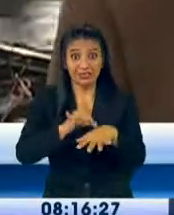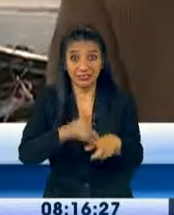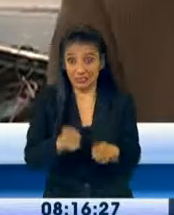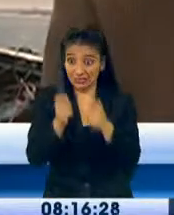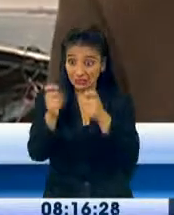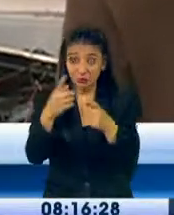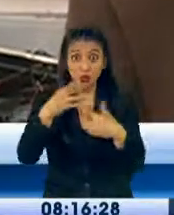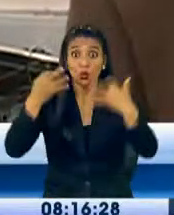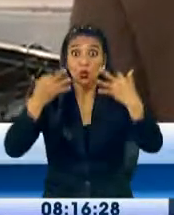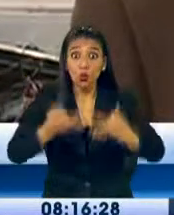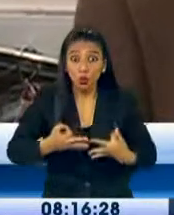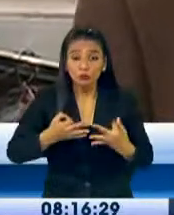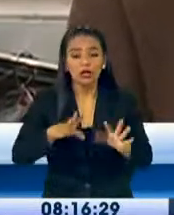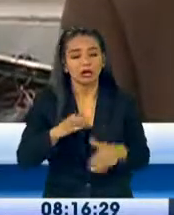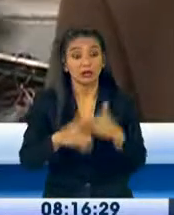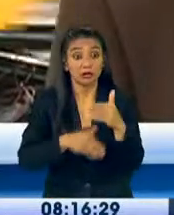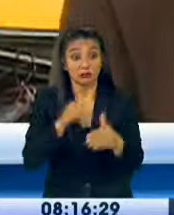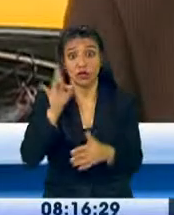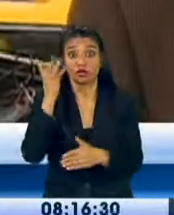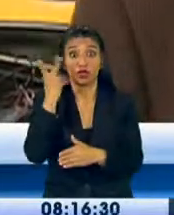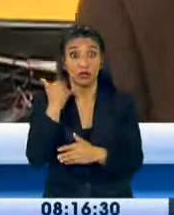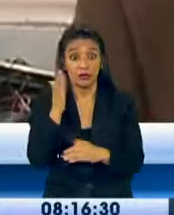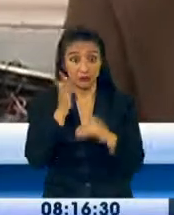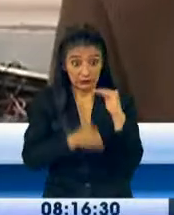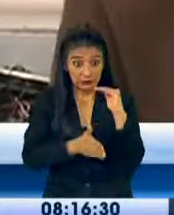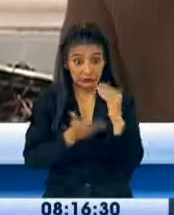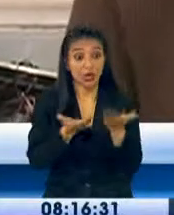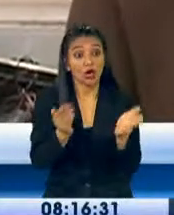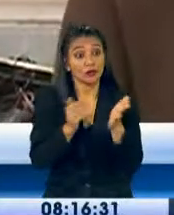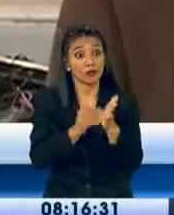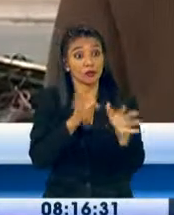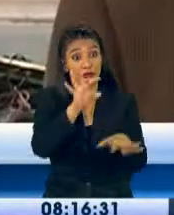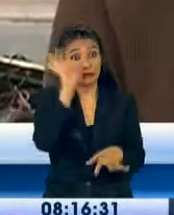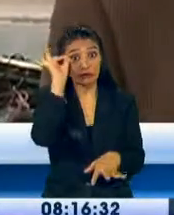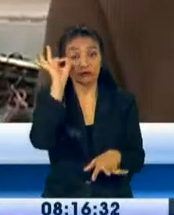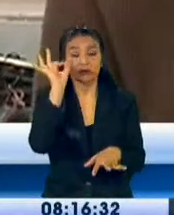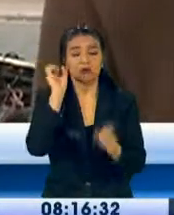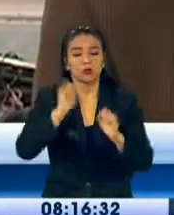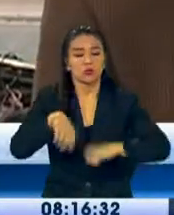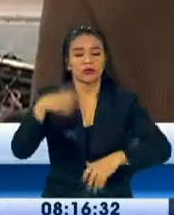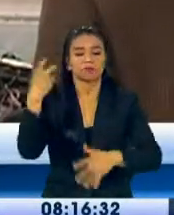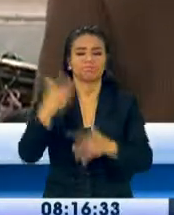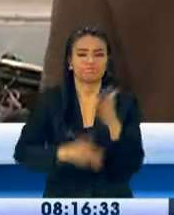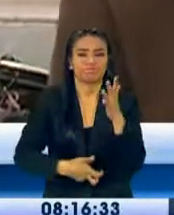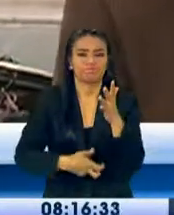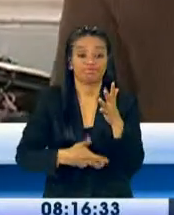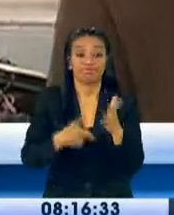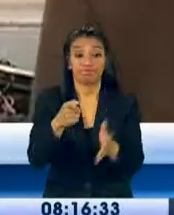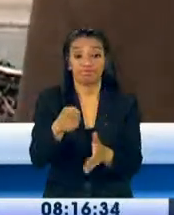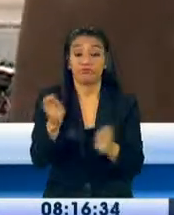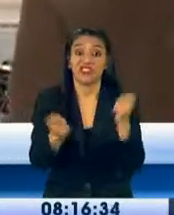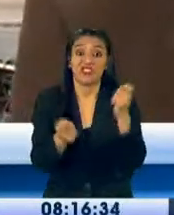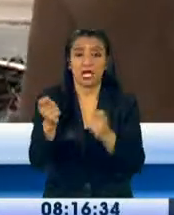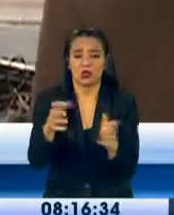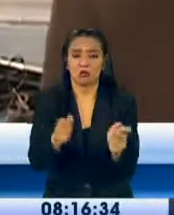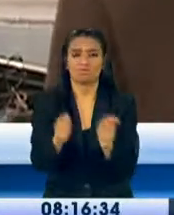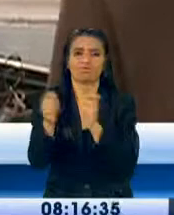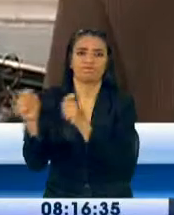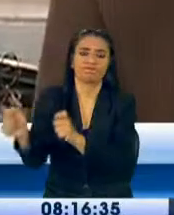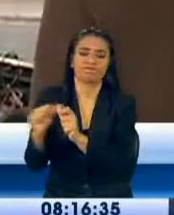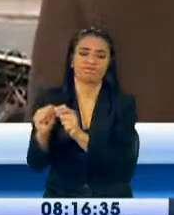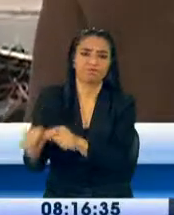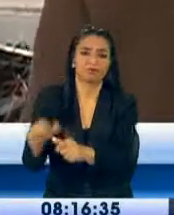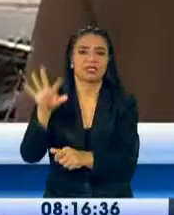citación, después de los 8 días, si es detectado nuevamente, puede ser sancionado con la detención del vehículo por 5 días